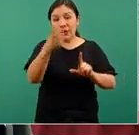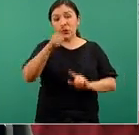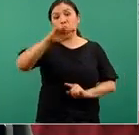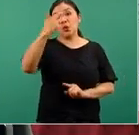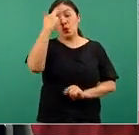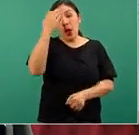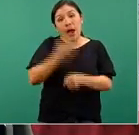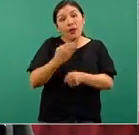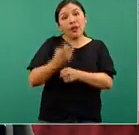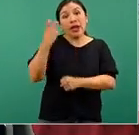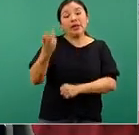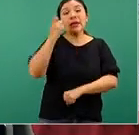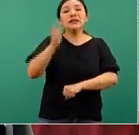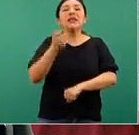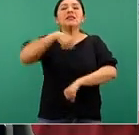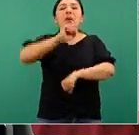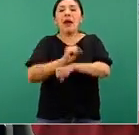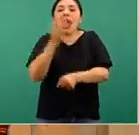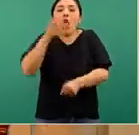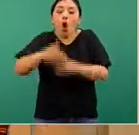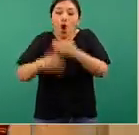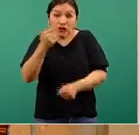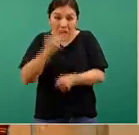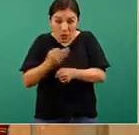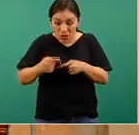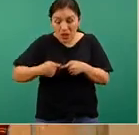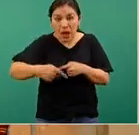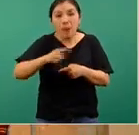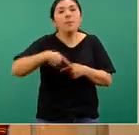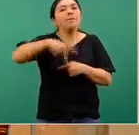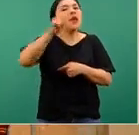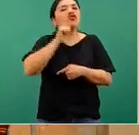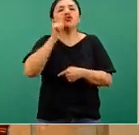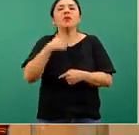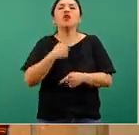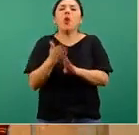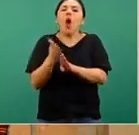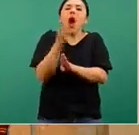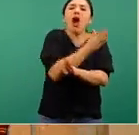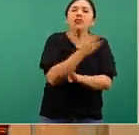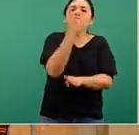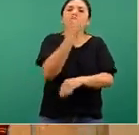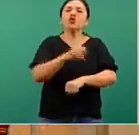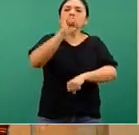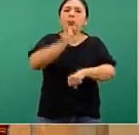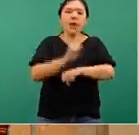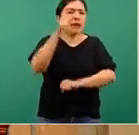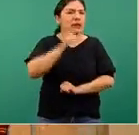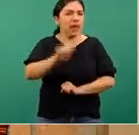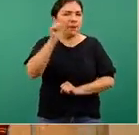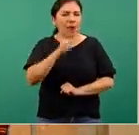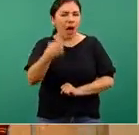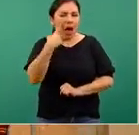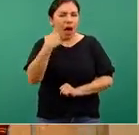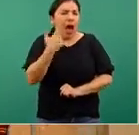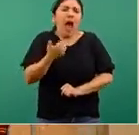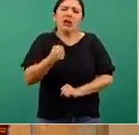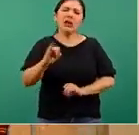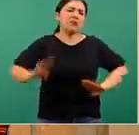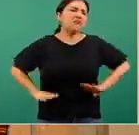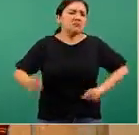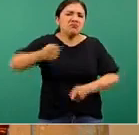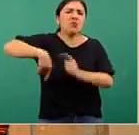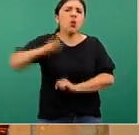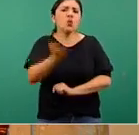la semana 11, pero siempre graficamos o abrimos la gráfica 2 semanas atrás. Esta es una práctica en el